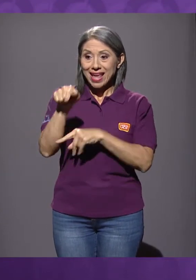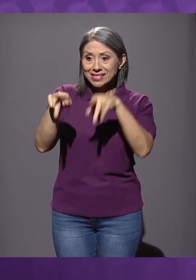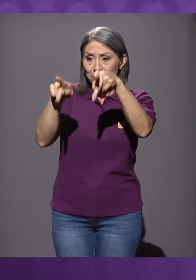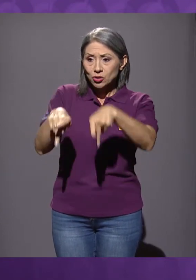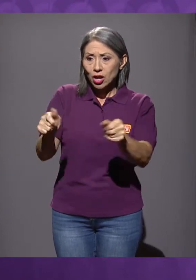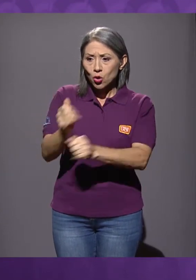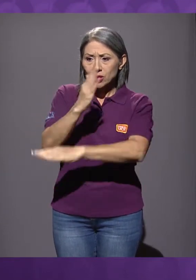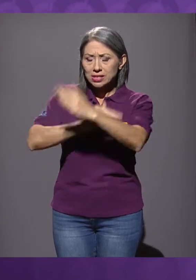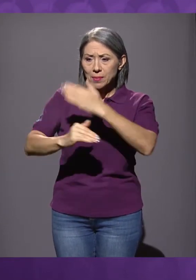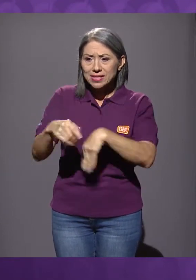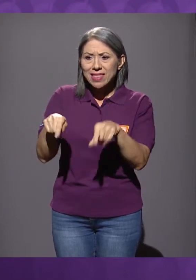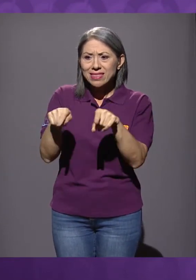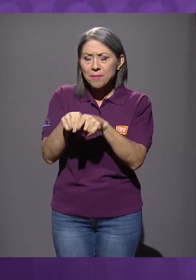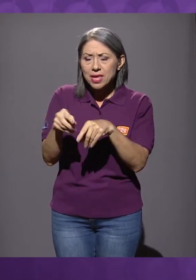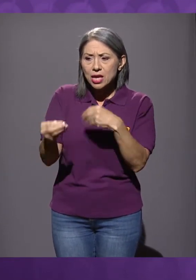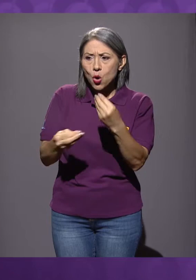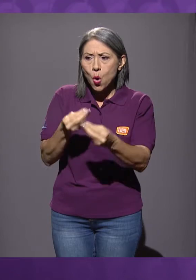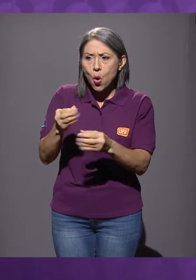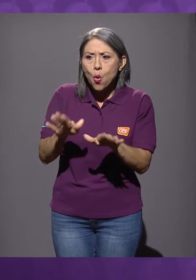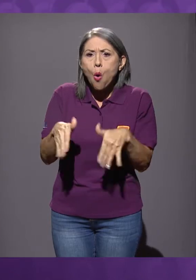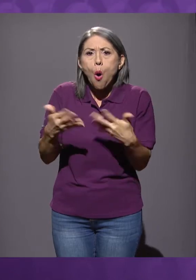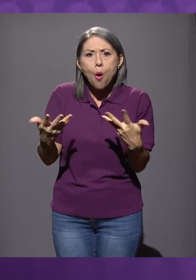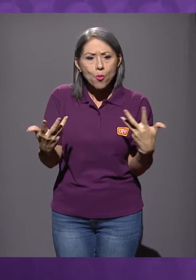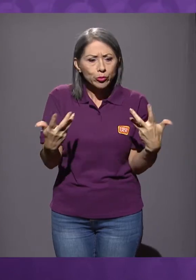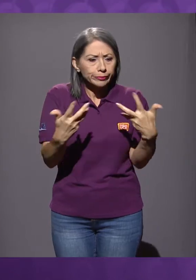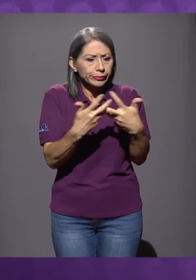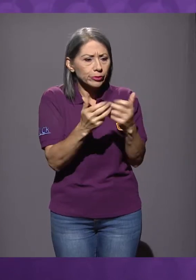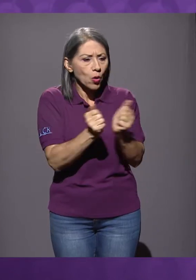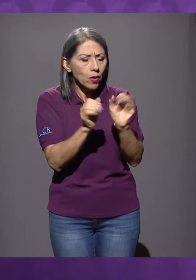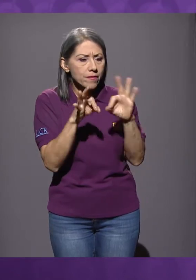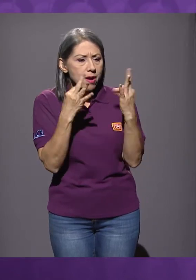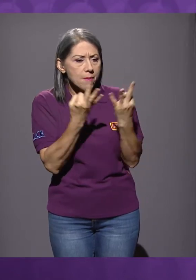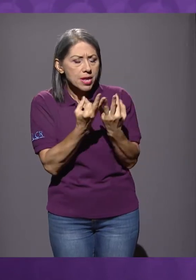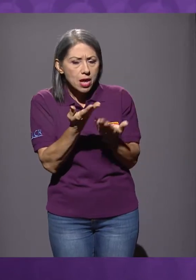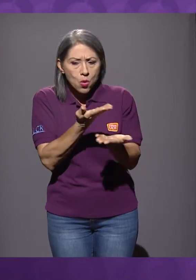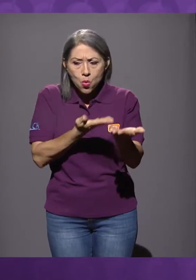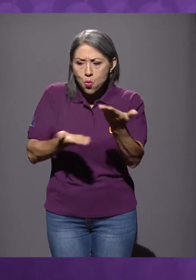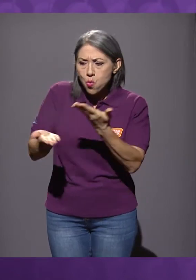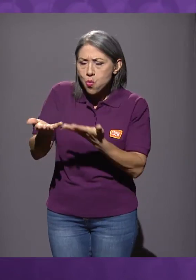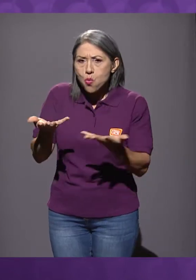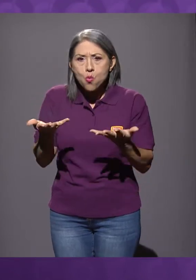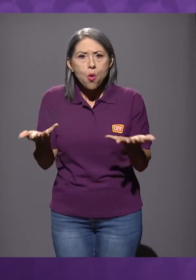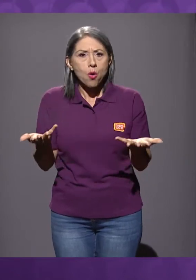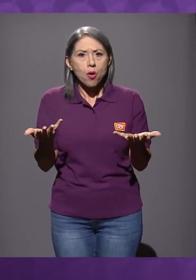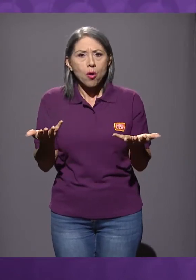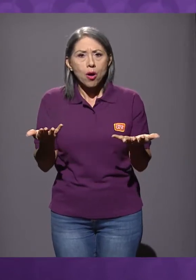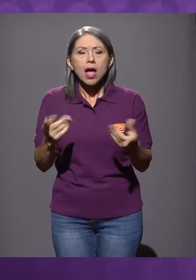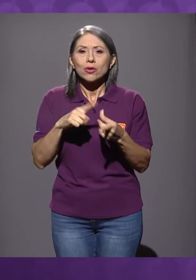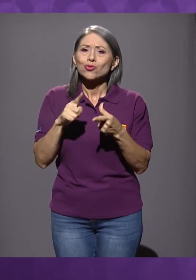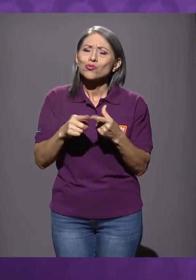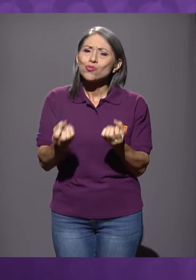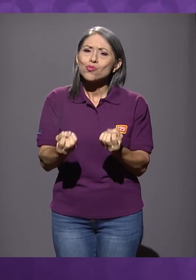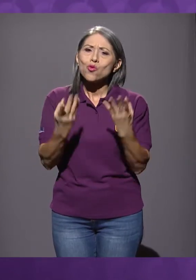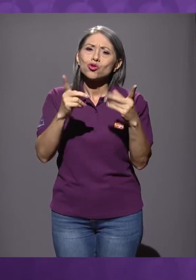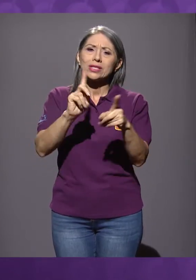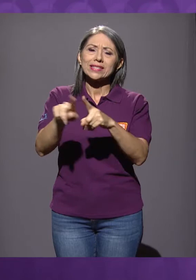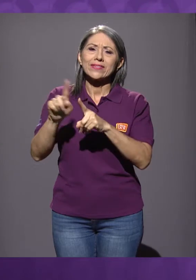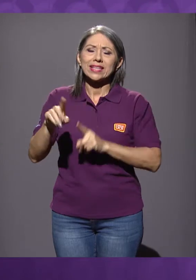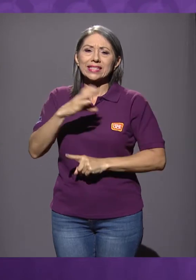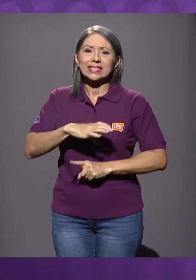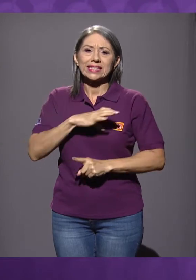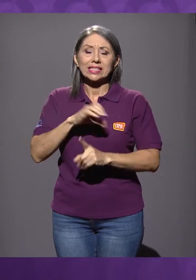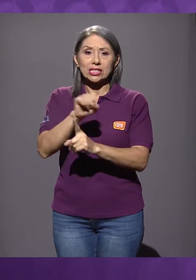ver implicada en cómo me organizo con ellos también, ¿verdad? Entonces, son muchos los factores, son muchas las situaciones, y